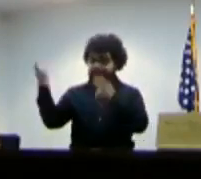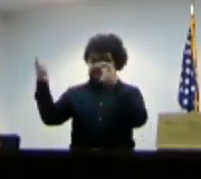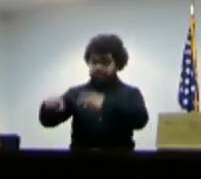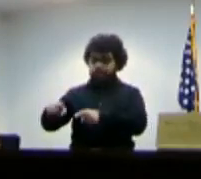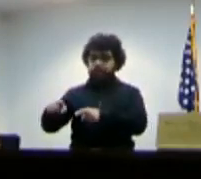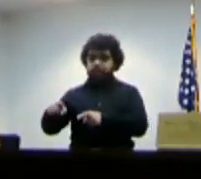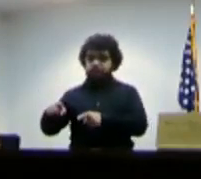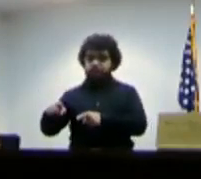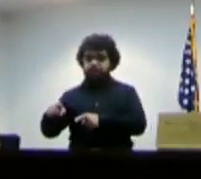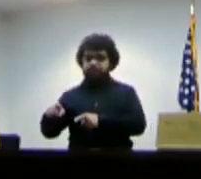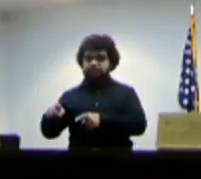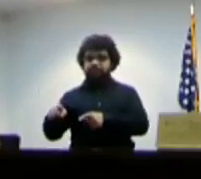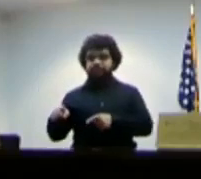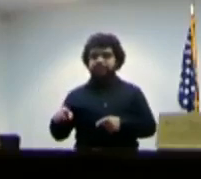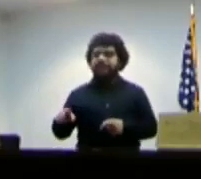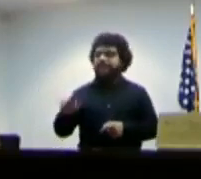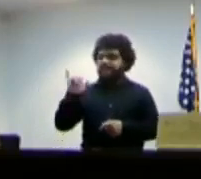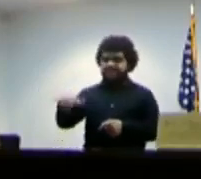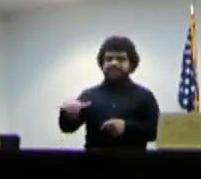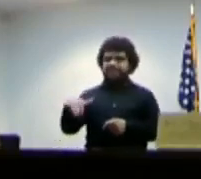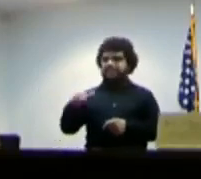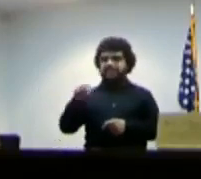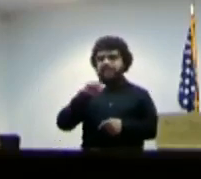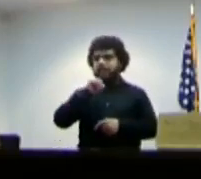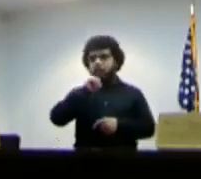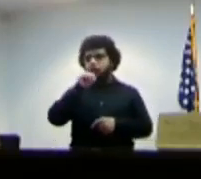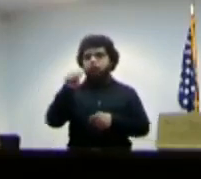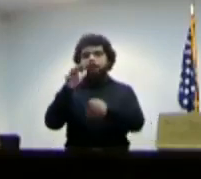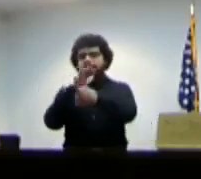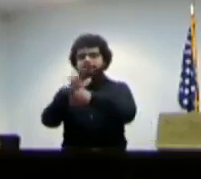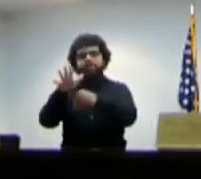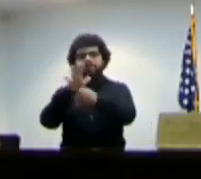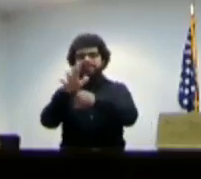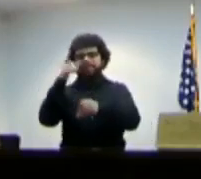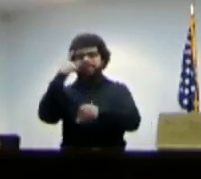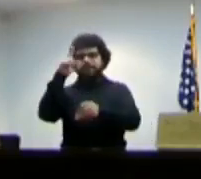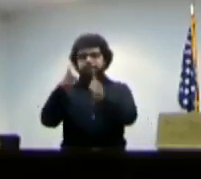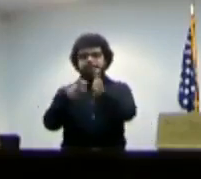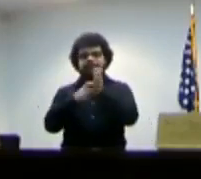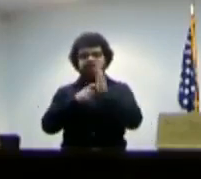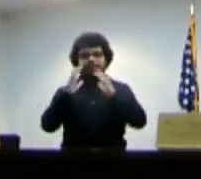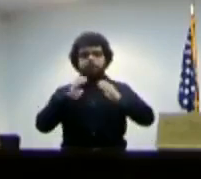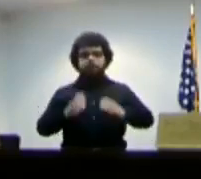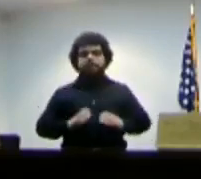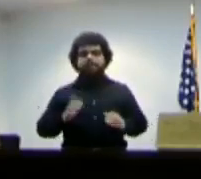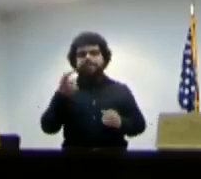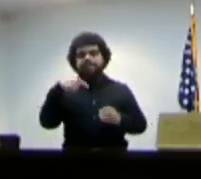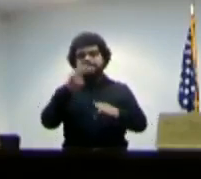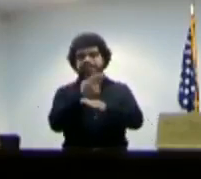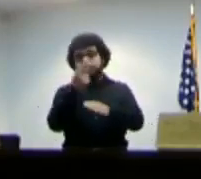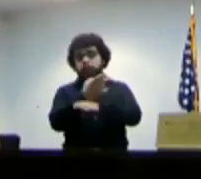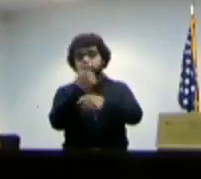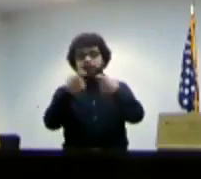sí, ya nos quedamos sin capacidad para suplir los ¿por picos. ¿Cuánto tiempo?